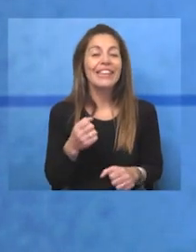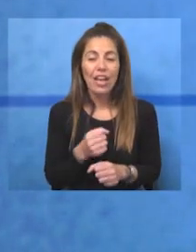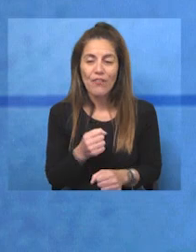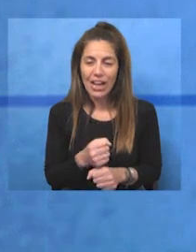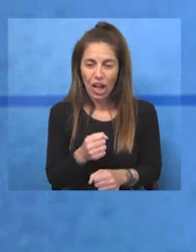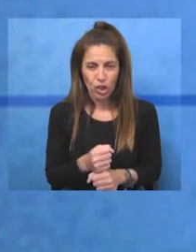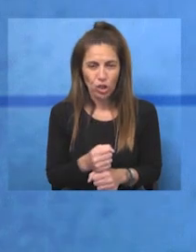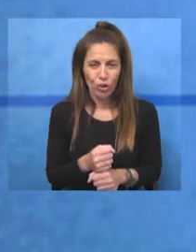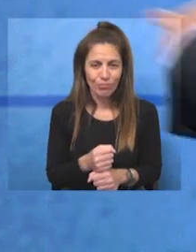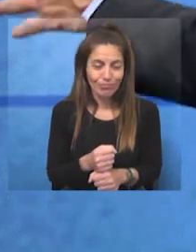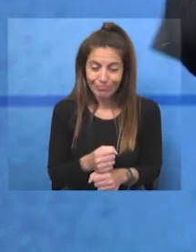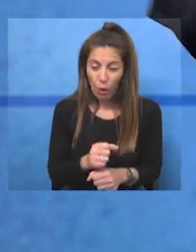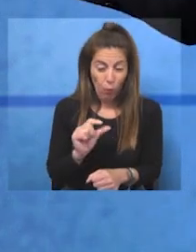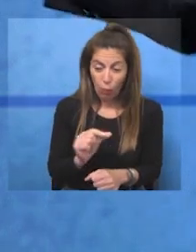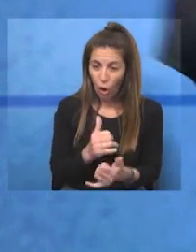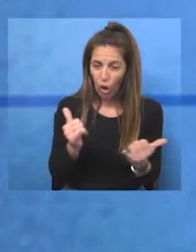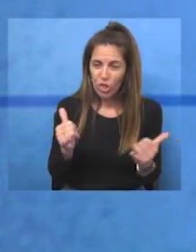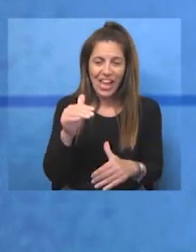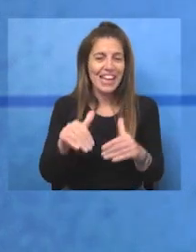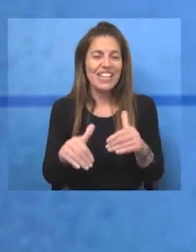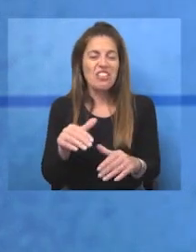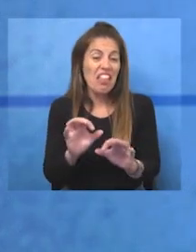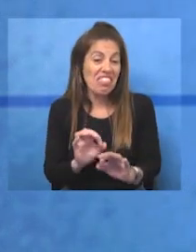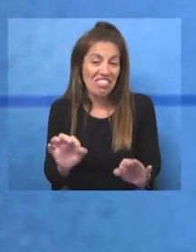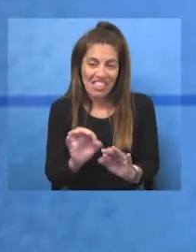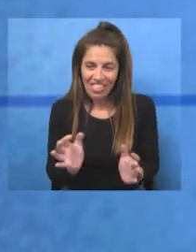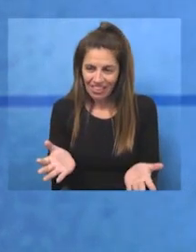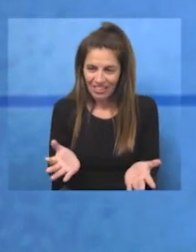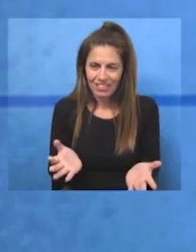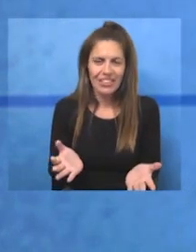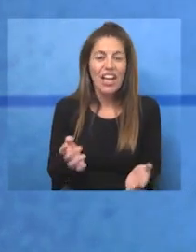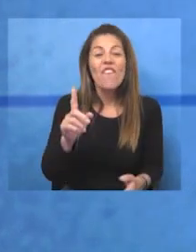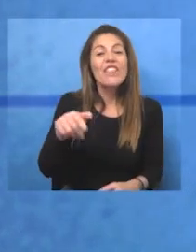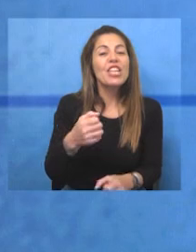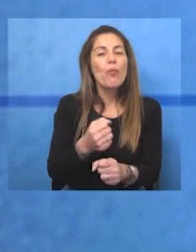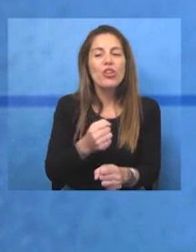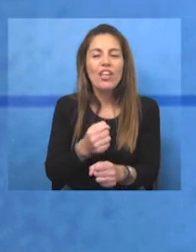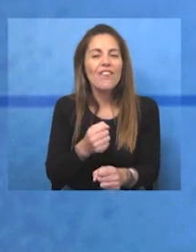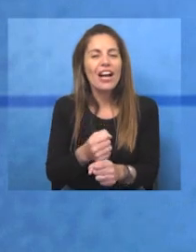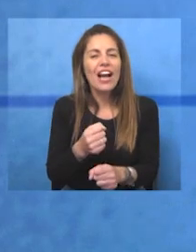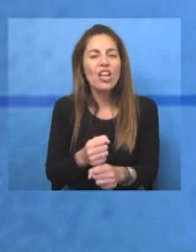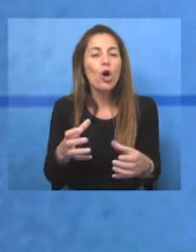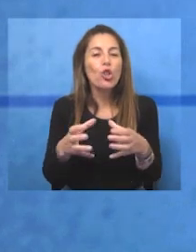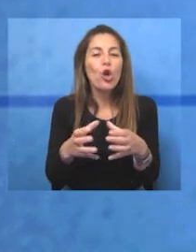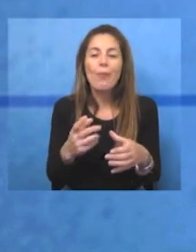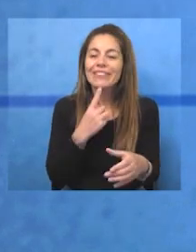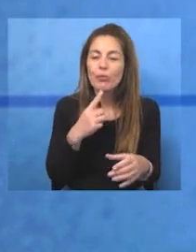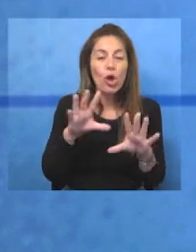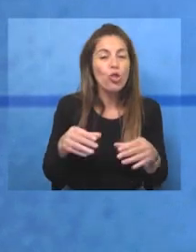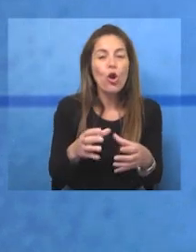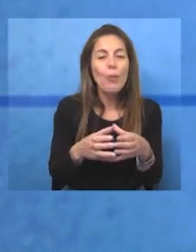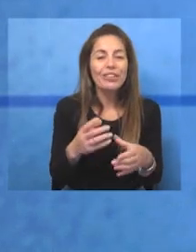con Bueno estamos a muy pocos día de la selecci nada y veníamos trabajando con todos los partidos políticos con